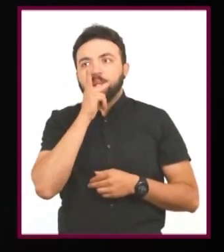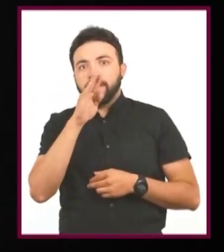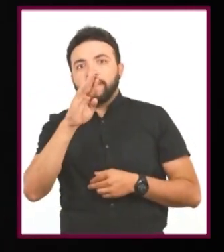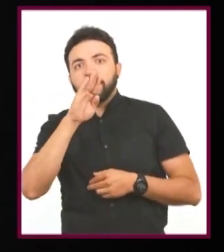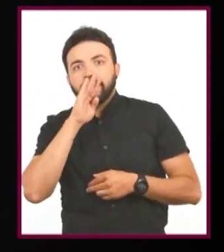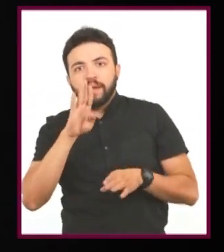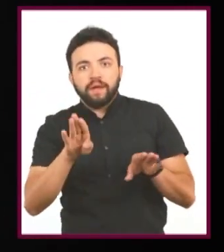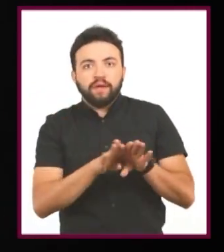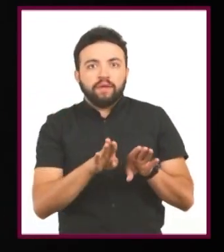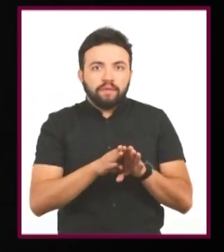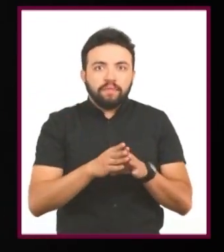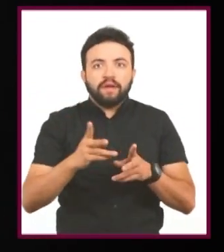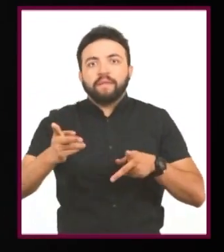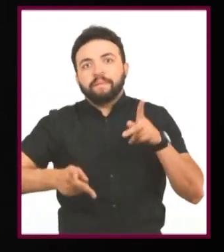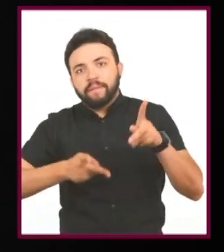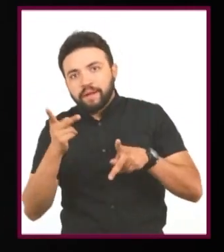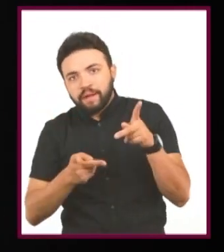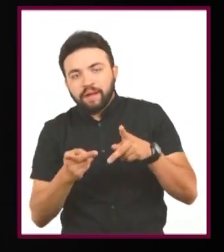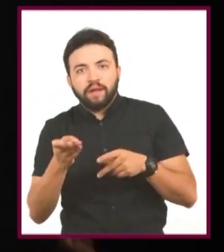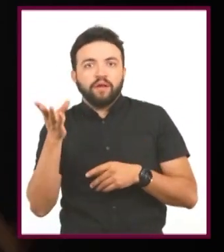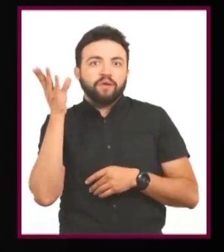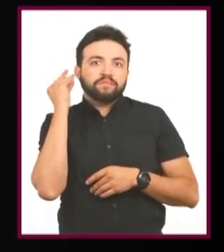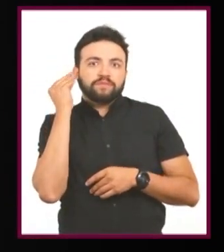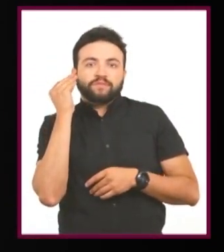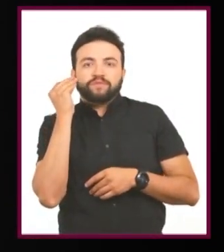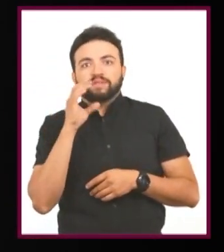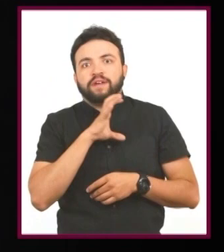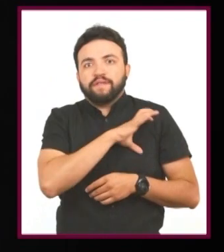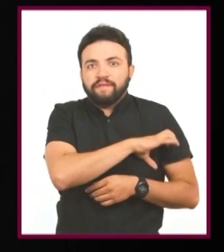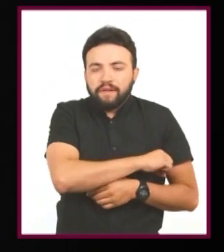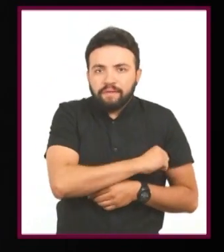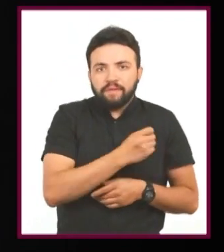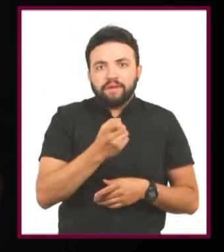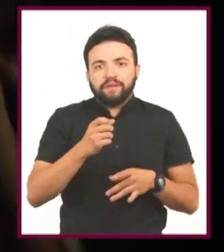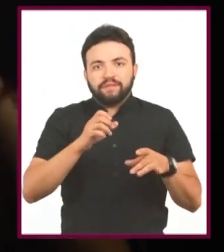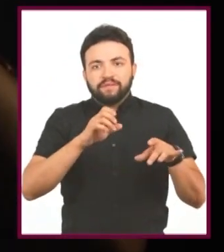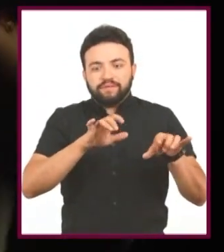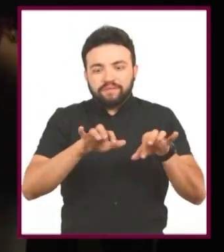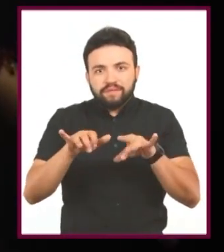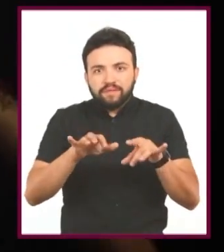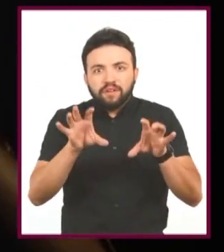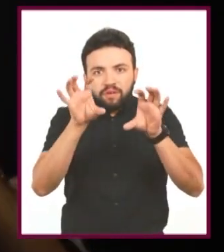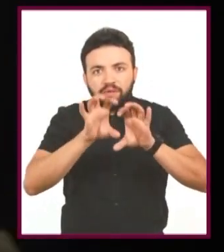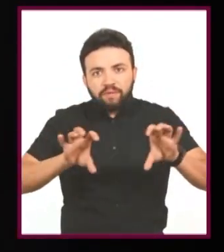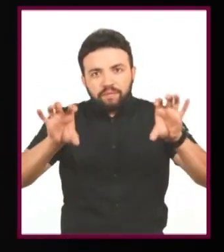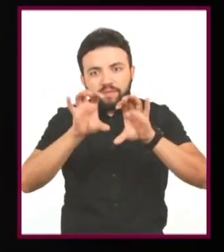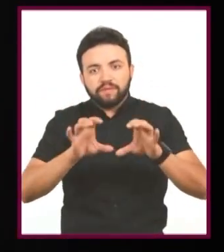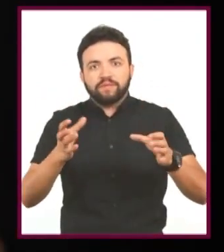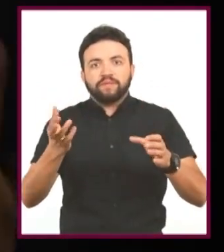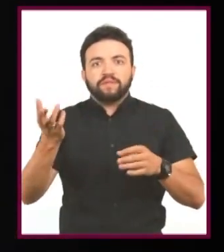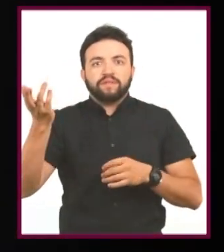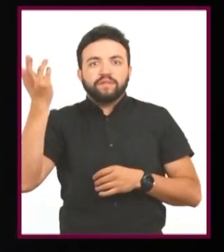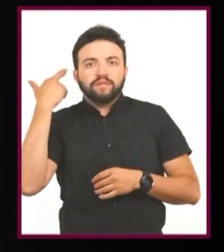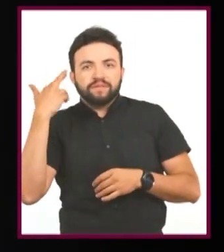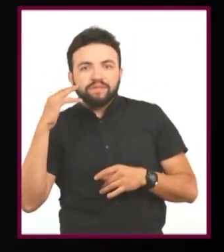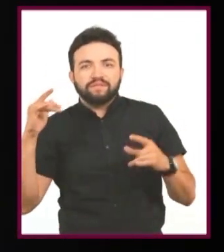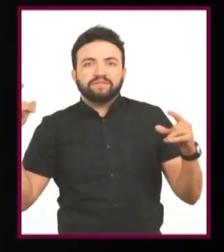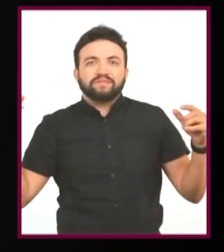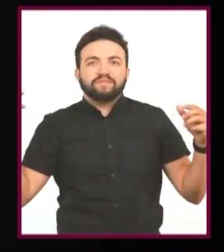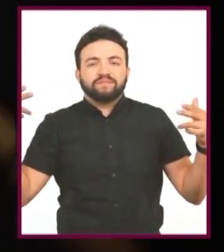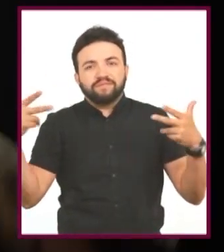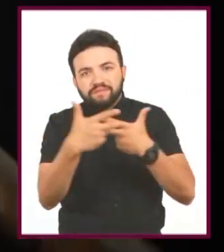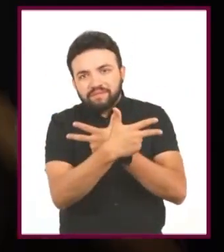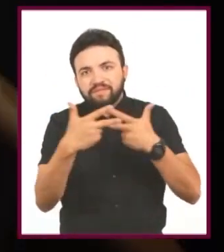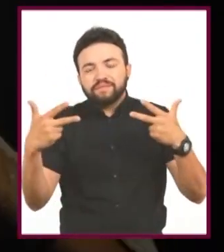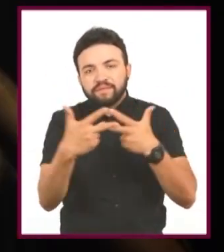nuestros papás escuchan la radio en las mañanas, nuestra música favorita, las teclas de la computadora, sonidos de los